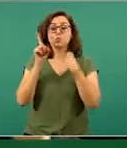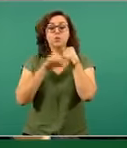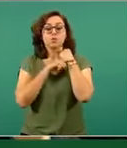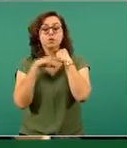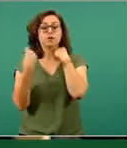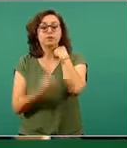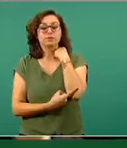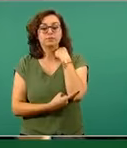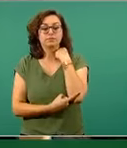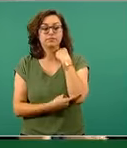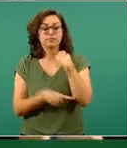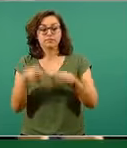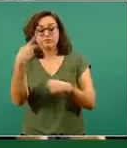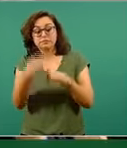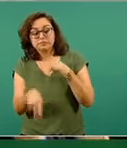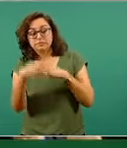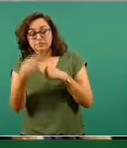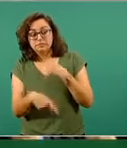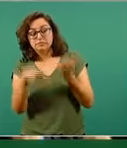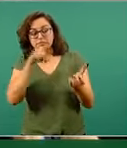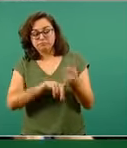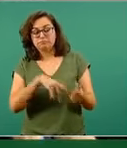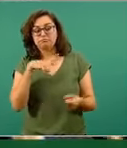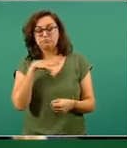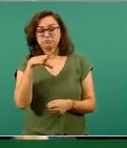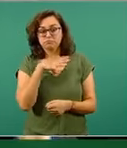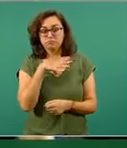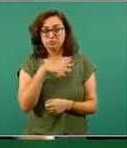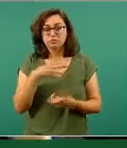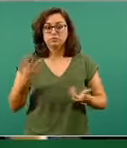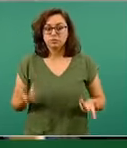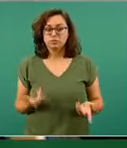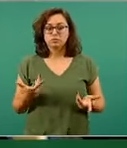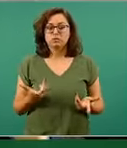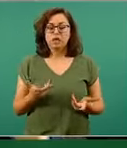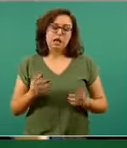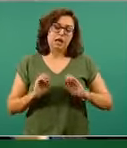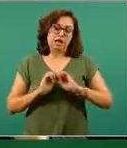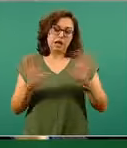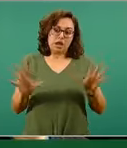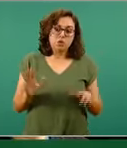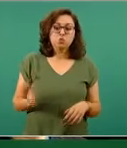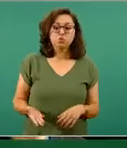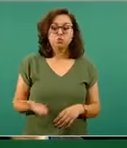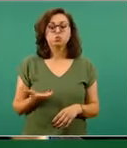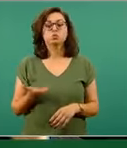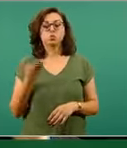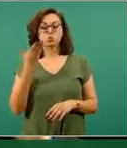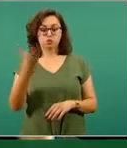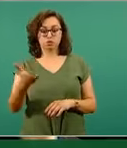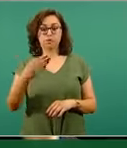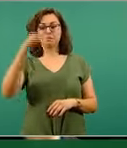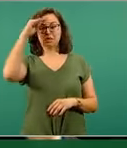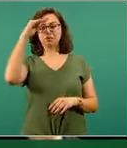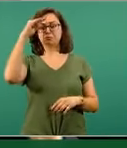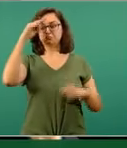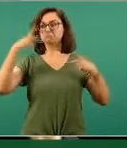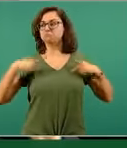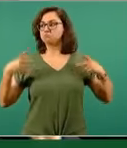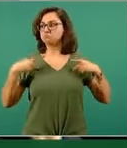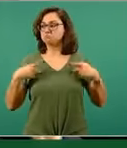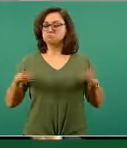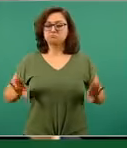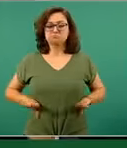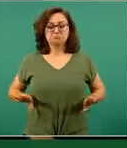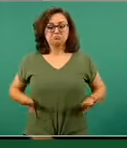de riesgos. Sabemos que ustedes están apostando a la buena fe, al civismo precisamente de los mexicanos. Sin